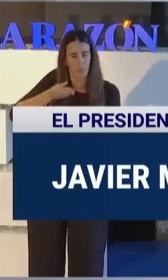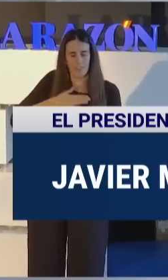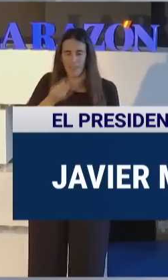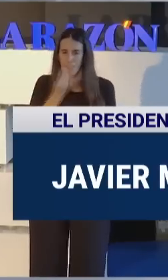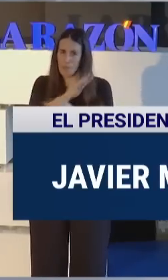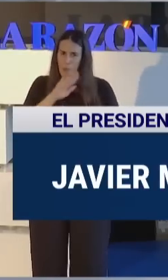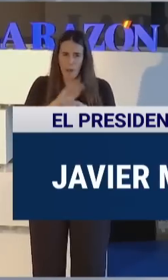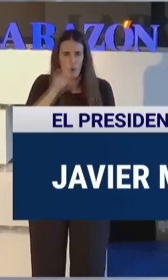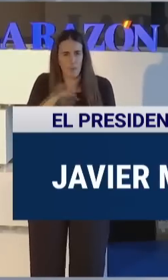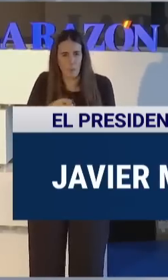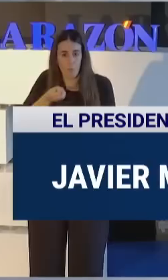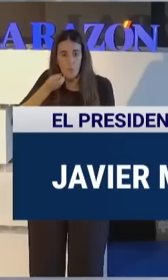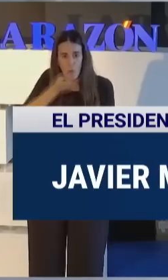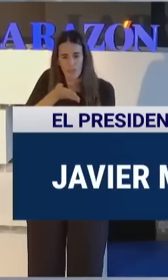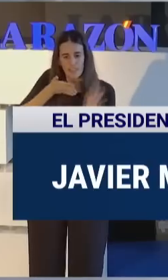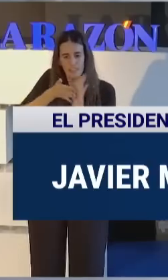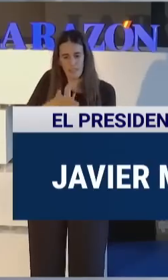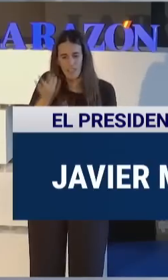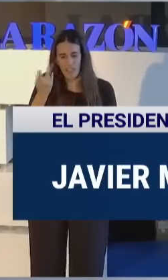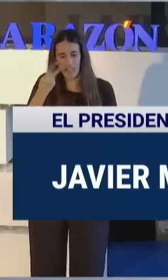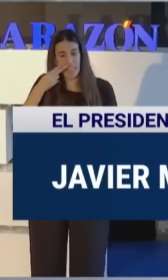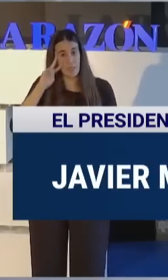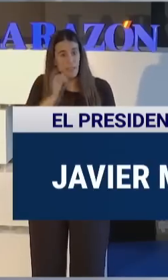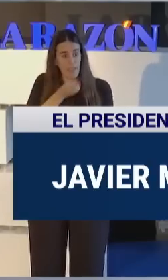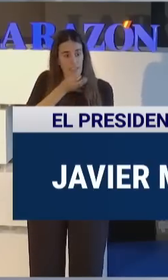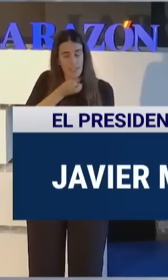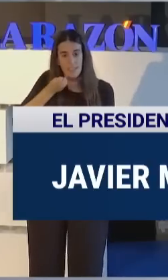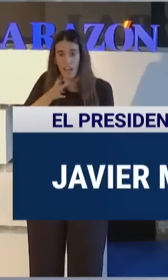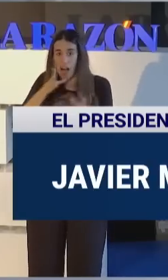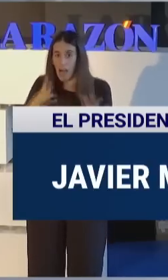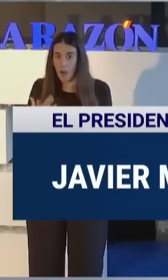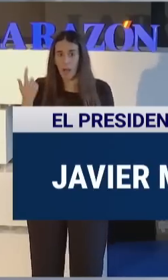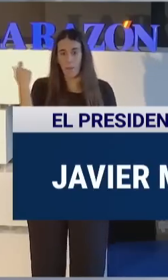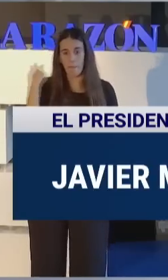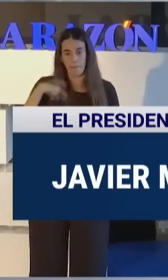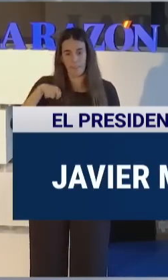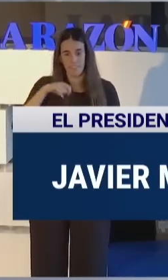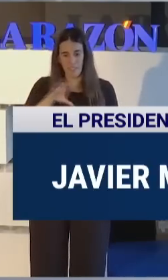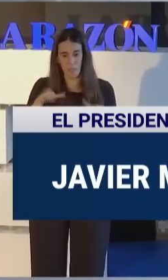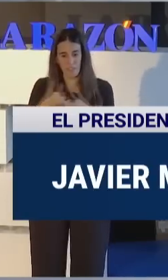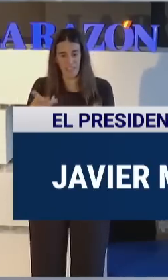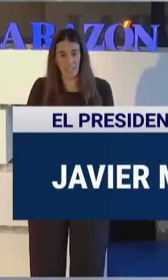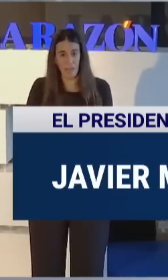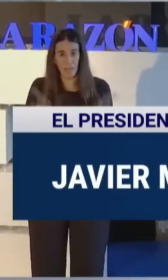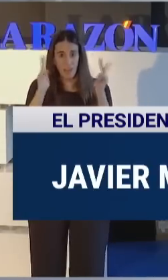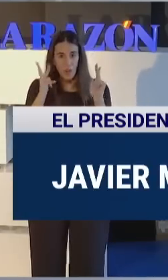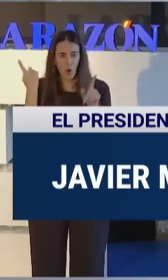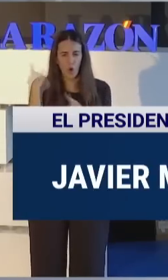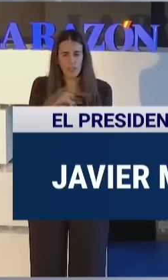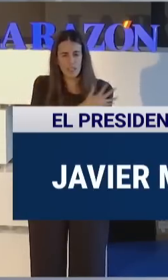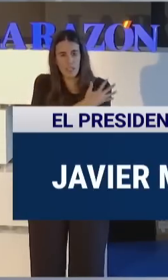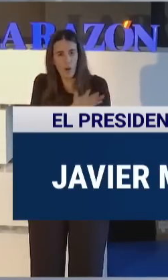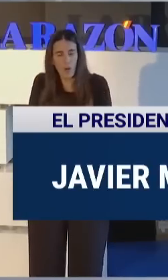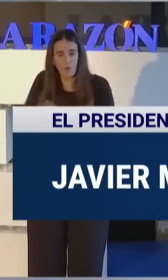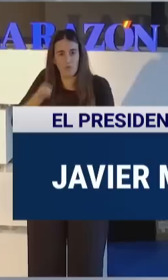testimonios o digamos, el del presidente del Partido Libertario, y contar todas las aberraciones, porque digo,